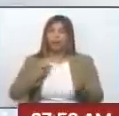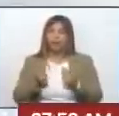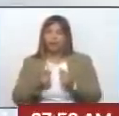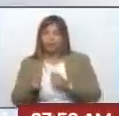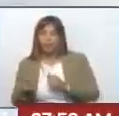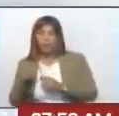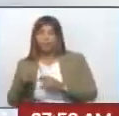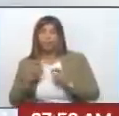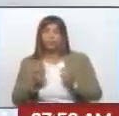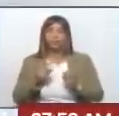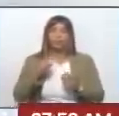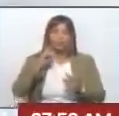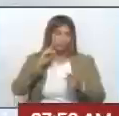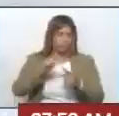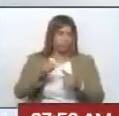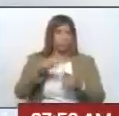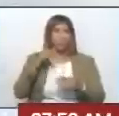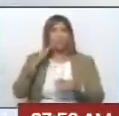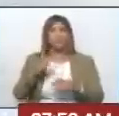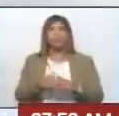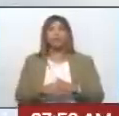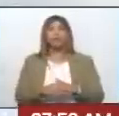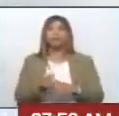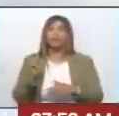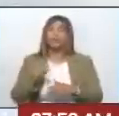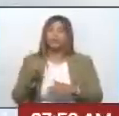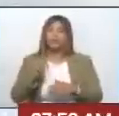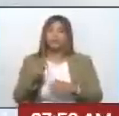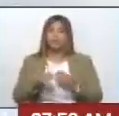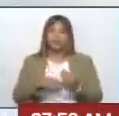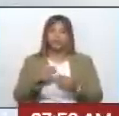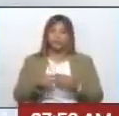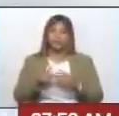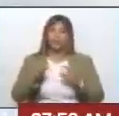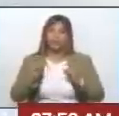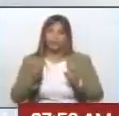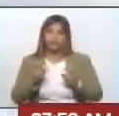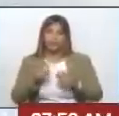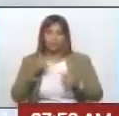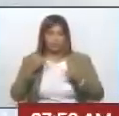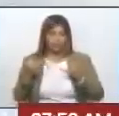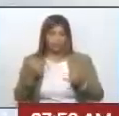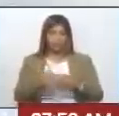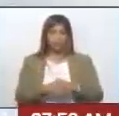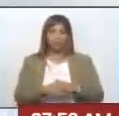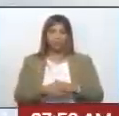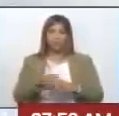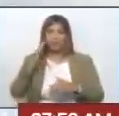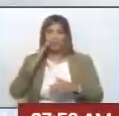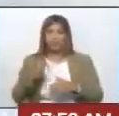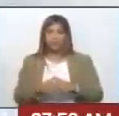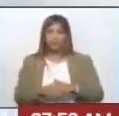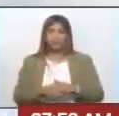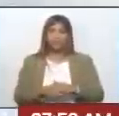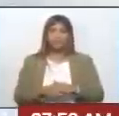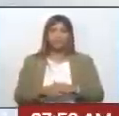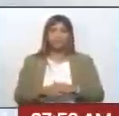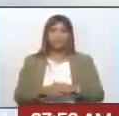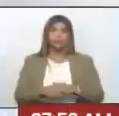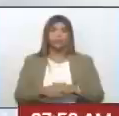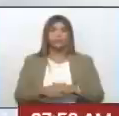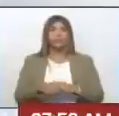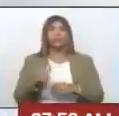paradigmas en esa doctrina militar, en lo que en Venezuela llamamos el concepto estratégico militar. Ya lo llaman